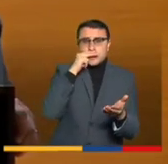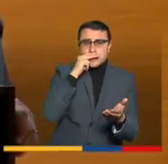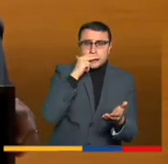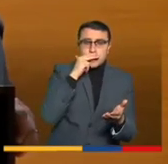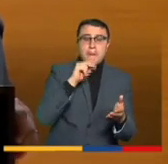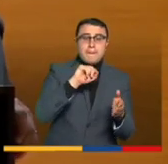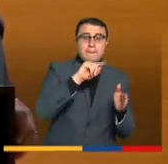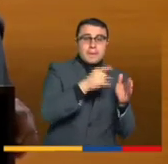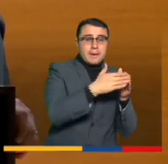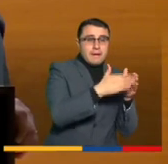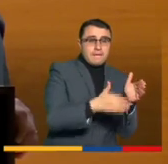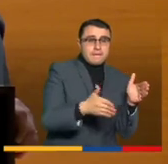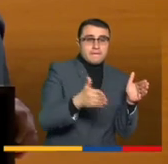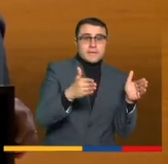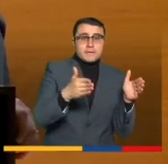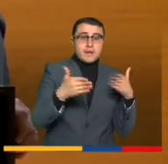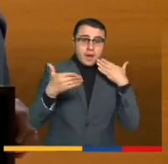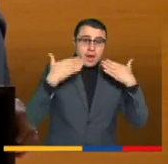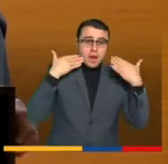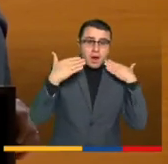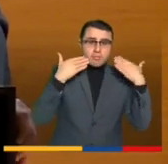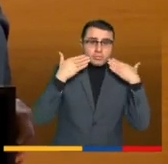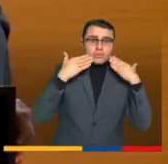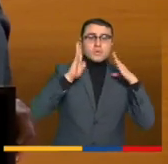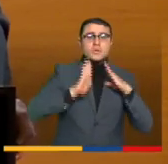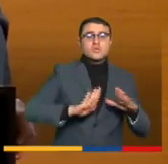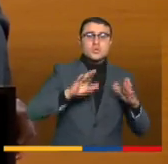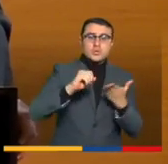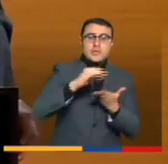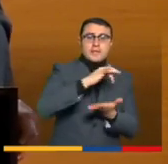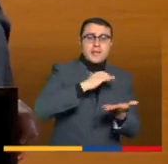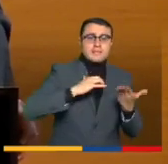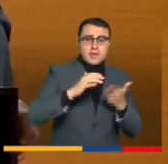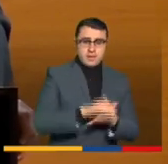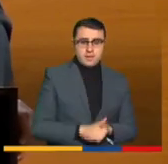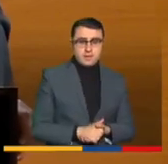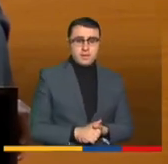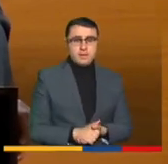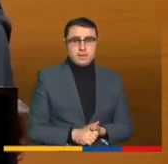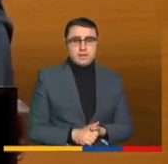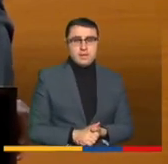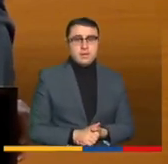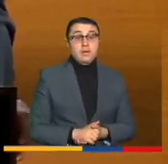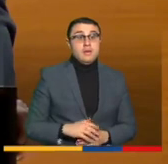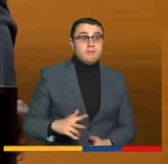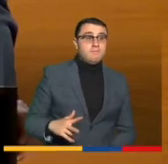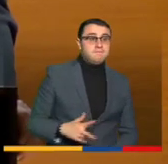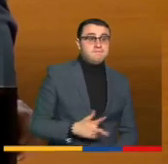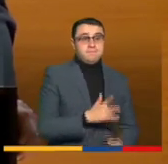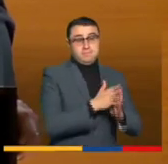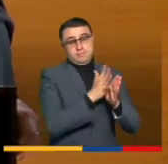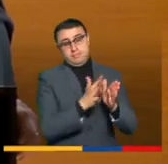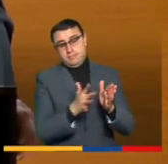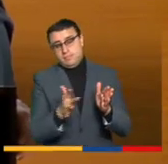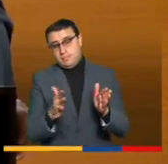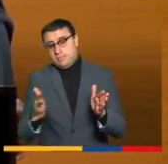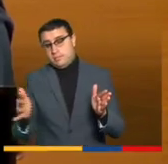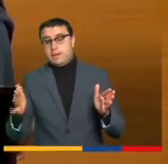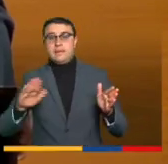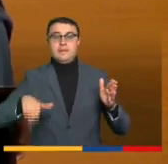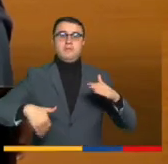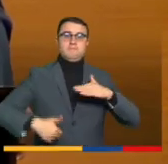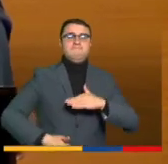fase, campesino del Santander. Recorre toda la segunda, se vuelve jefe,